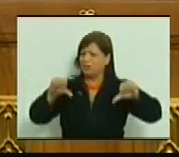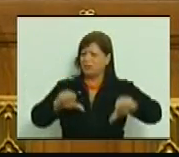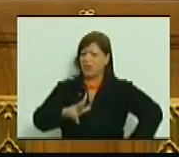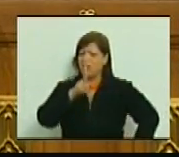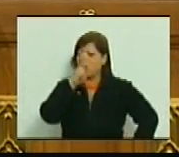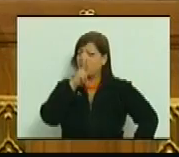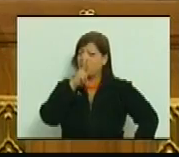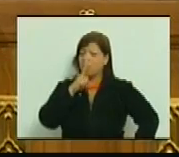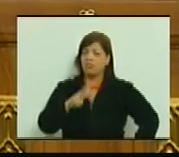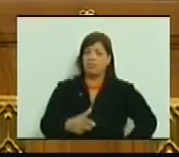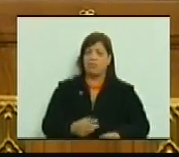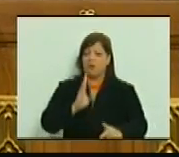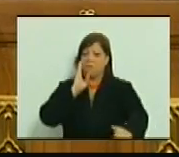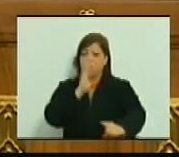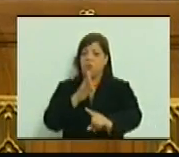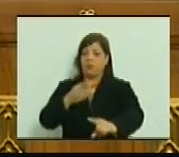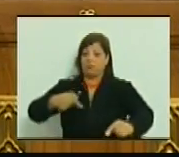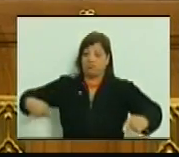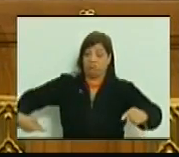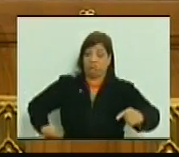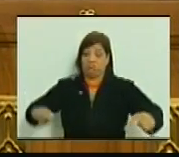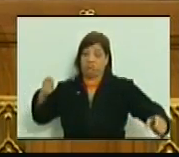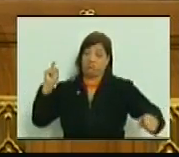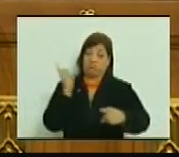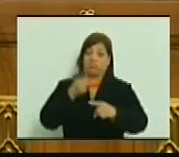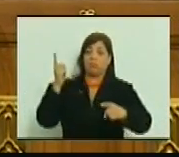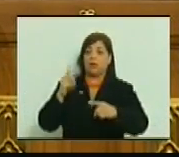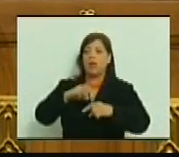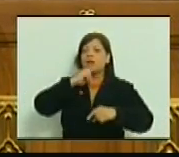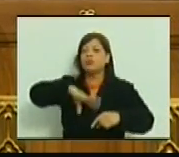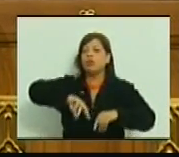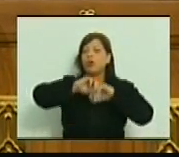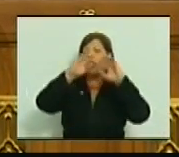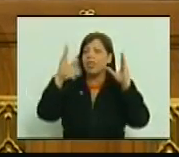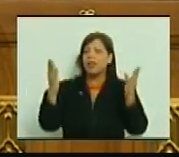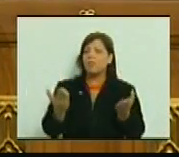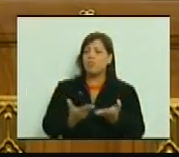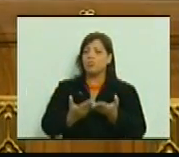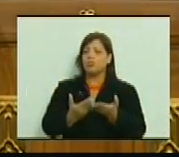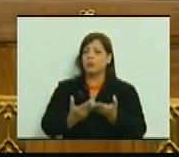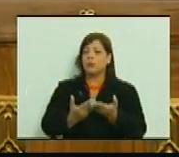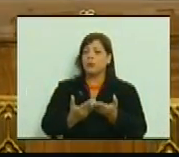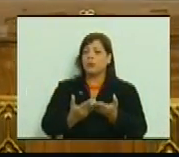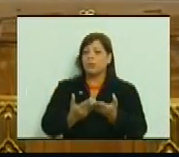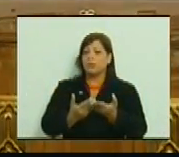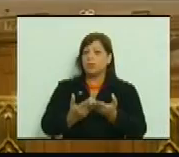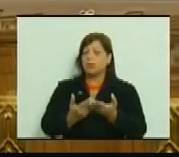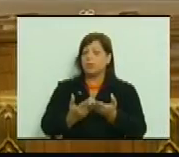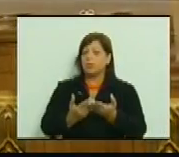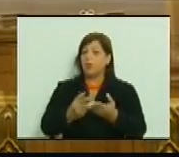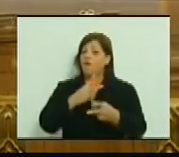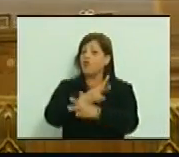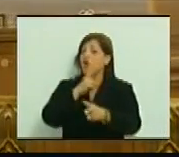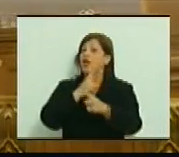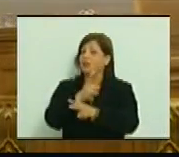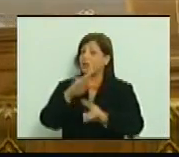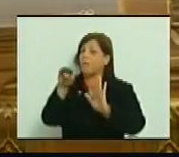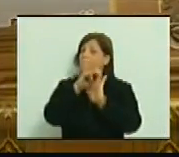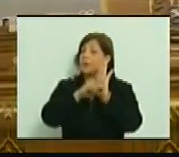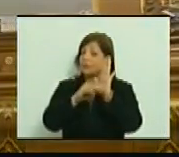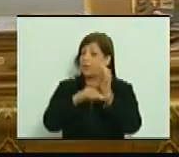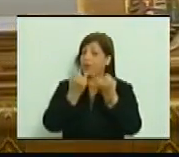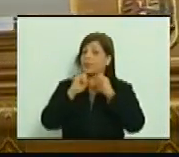sancionatorio unilateral que se haya aplicado en la historia de la humanidad, en abierta violación de los principios